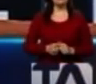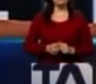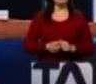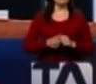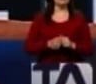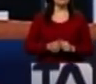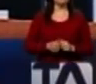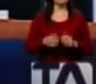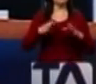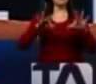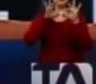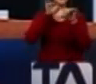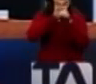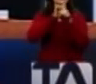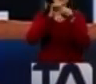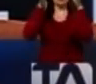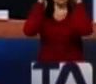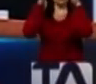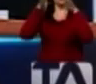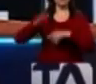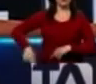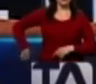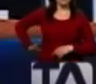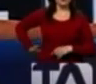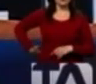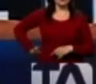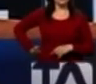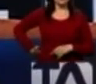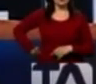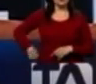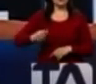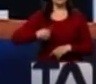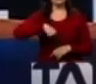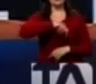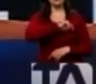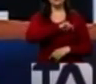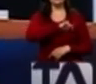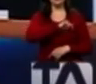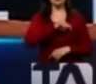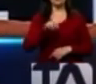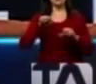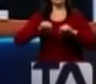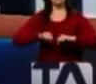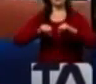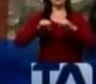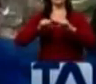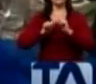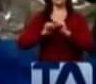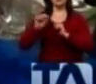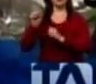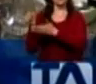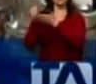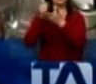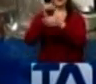uh-huh. estén al tanto de que existe esta enfermedad. Entonces, en España hay una plataforma que se llama RenalTube, que es